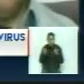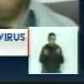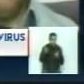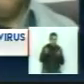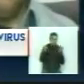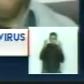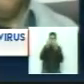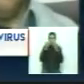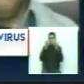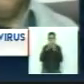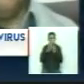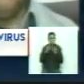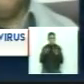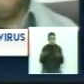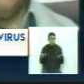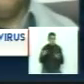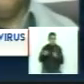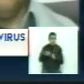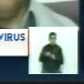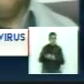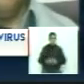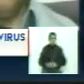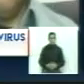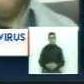¿no?, con la realidad de lo que está pasando en la ciudad capital.